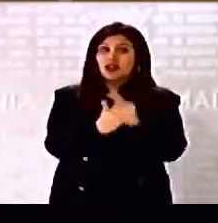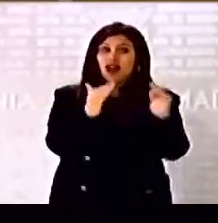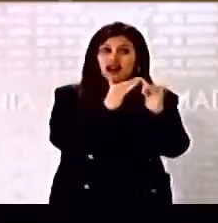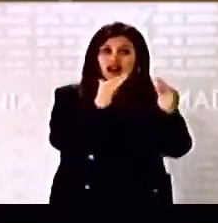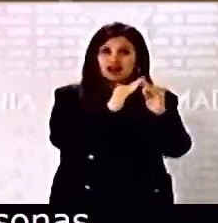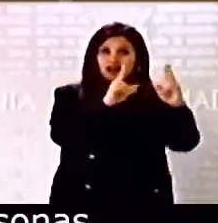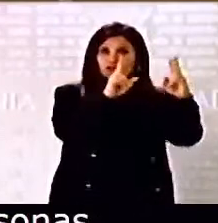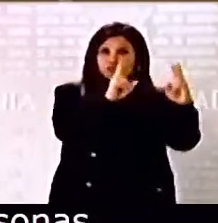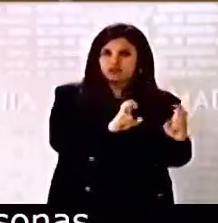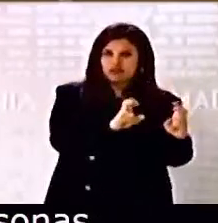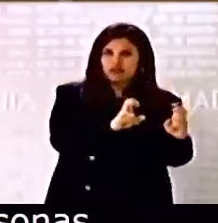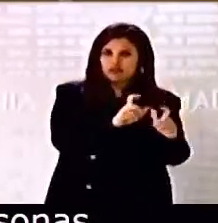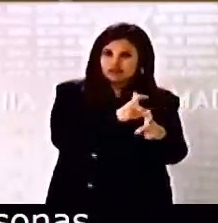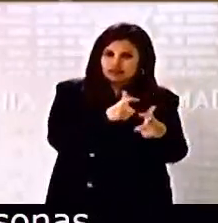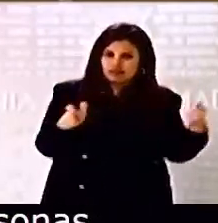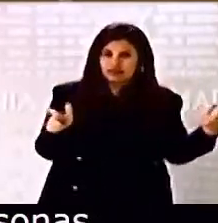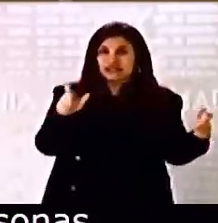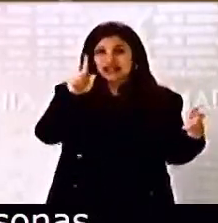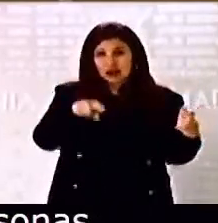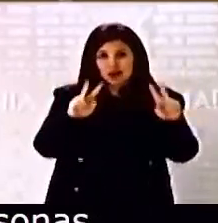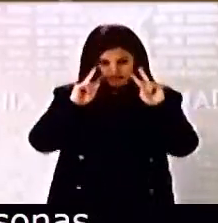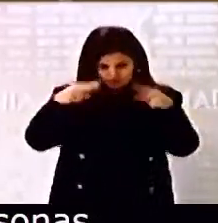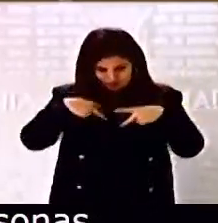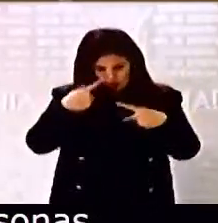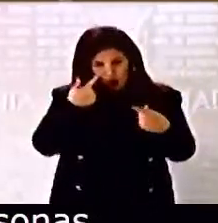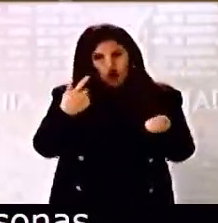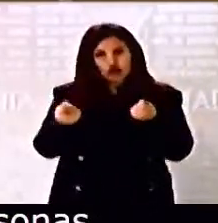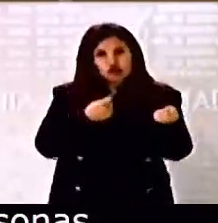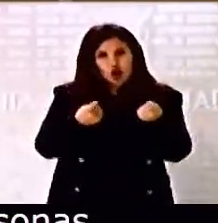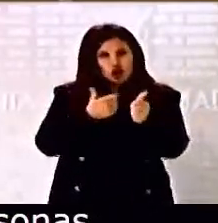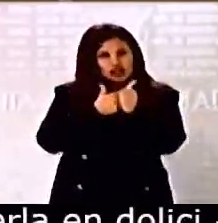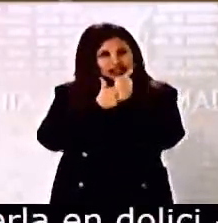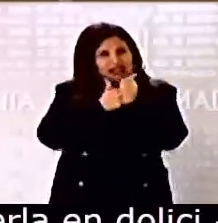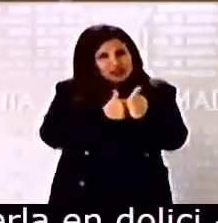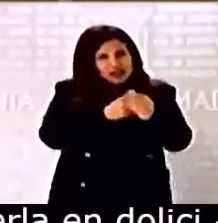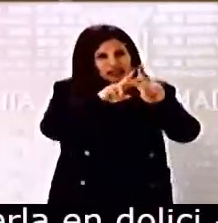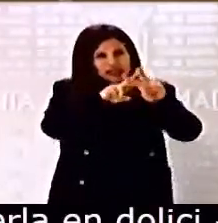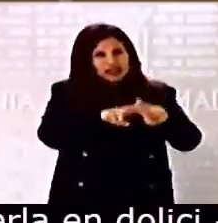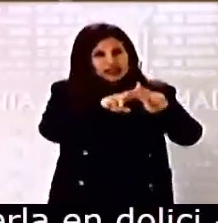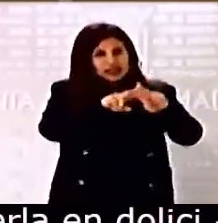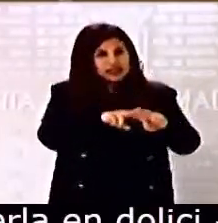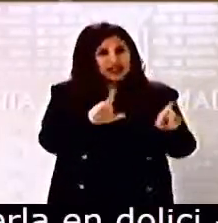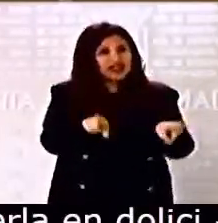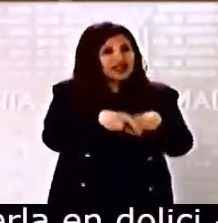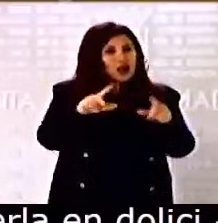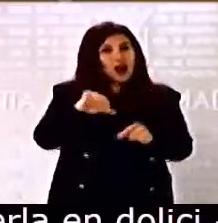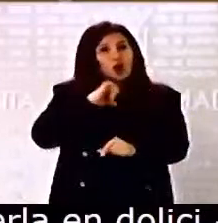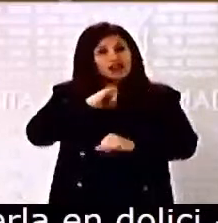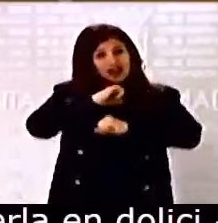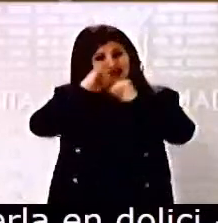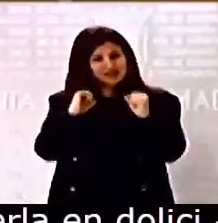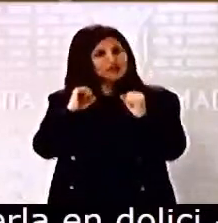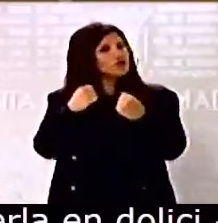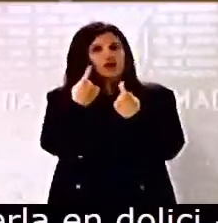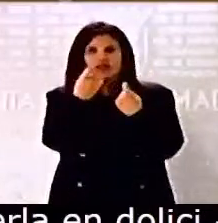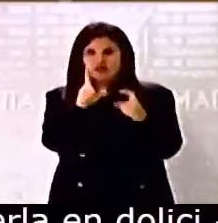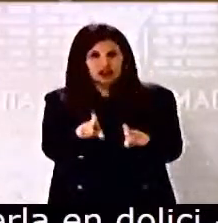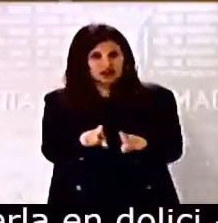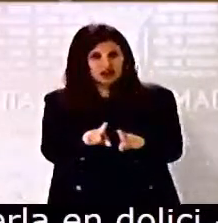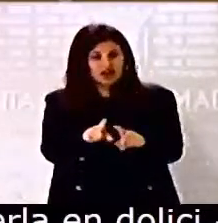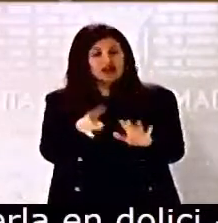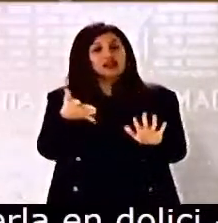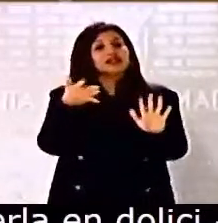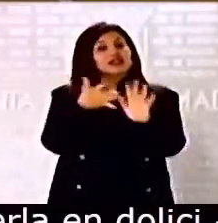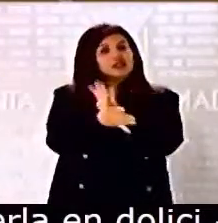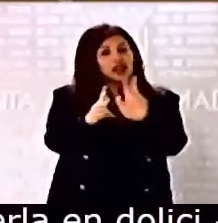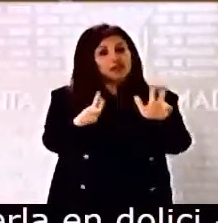tienen, con autovigilancia, con un seguimiento estrecho, sin tener que estar hospitalizadas. Y eso nos